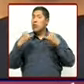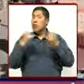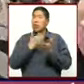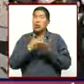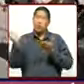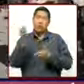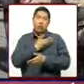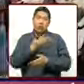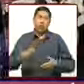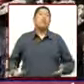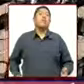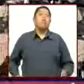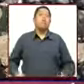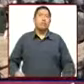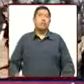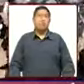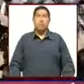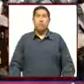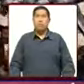de Estado.